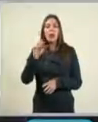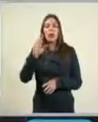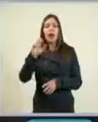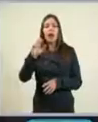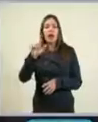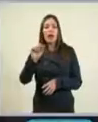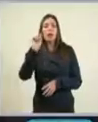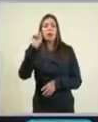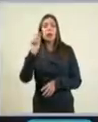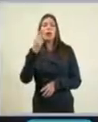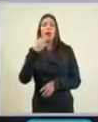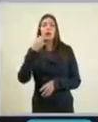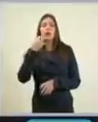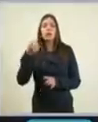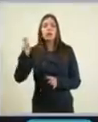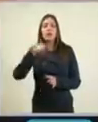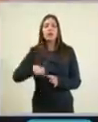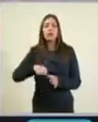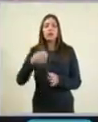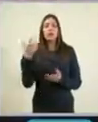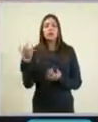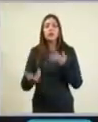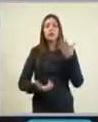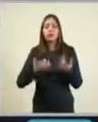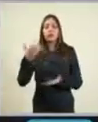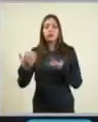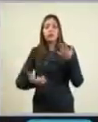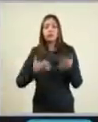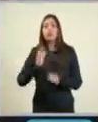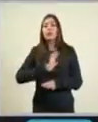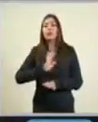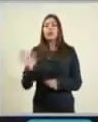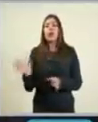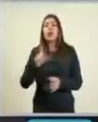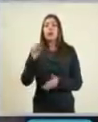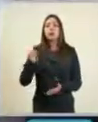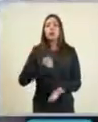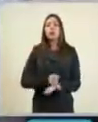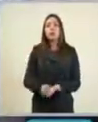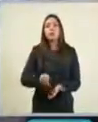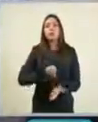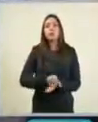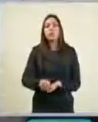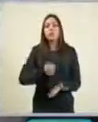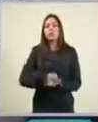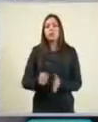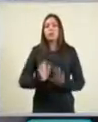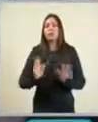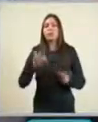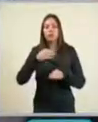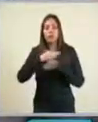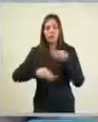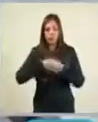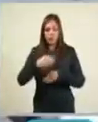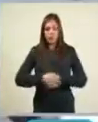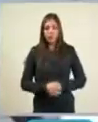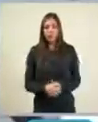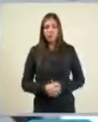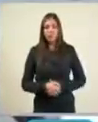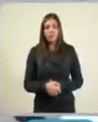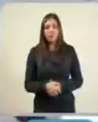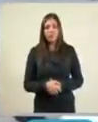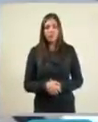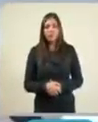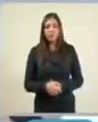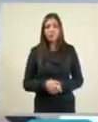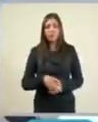Y Y ya lo aplastas, ¿no? Como Sí. aplastas cualquier Chef, puré. o en la eres licuadora. lo máximo. Ok, lo único que vamos a hacer va a ser